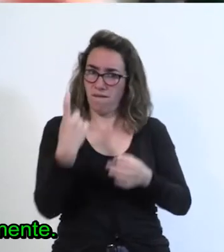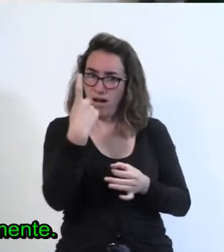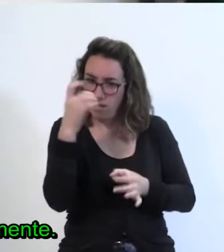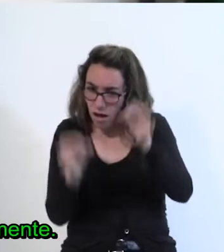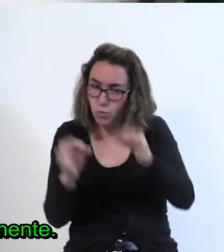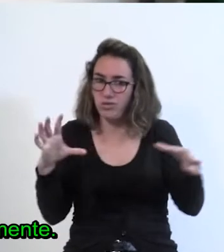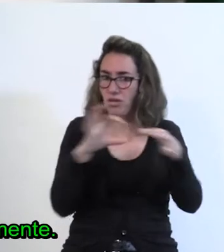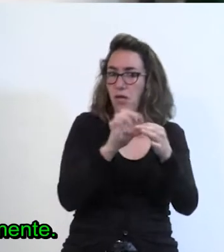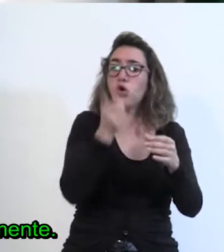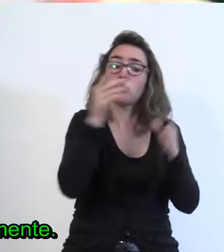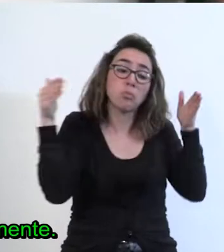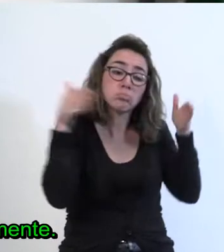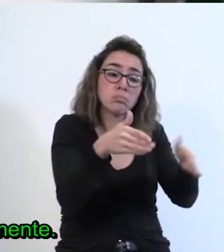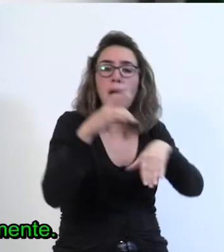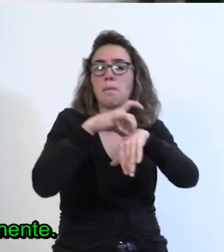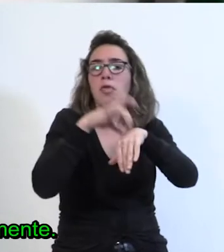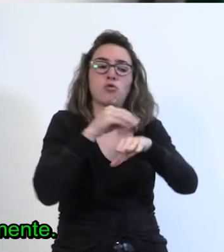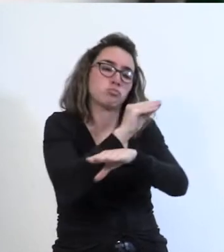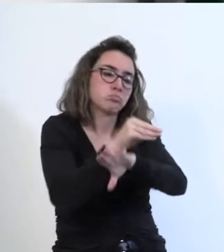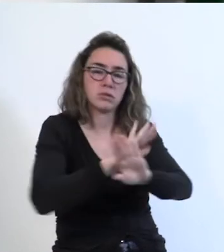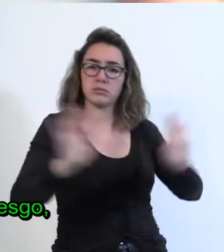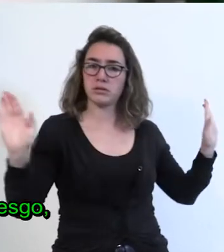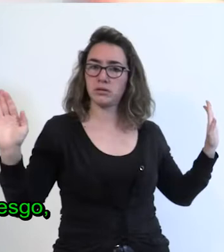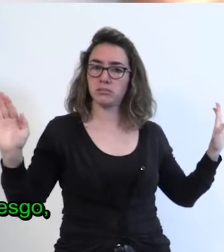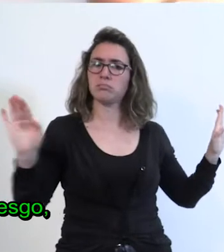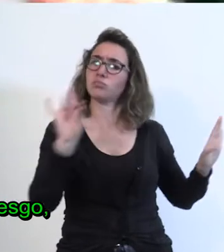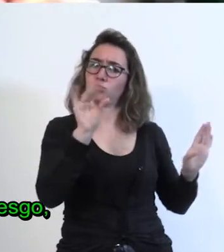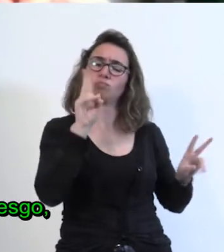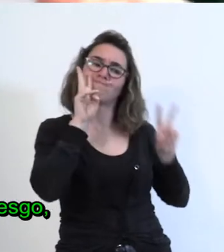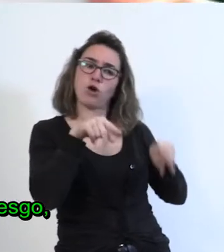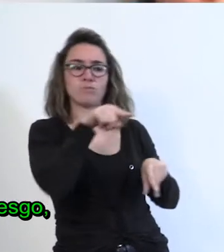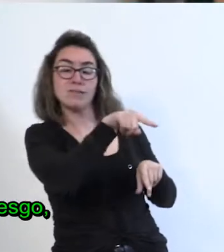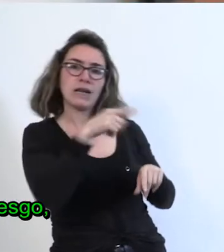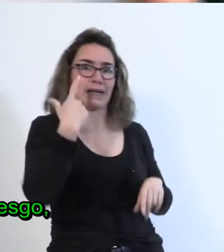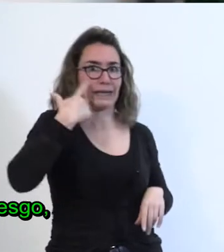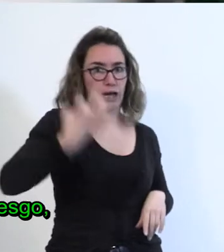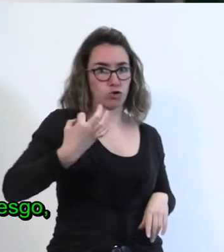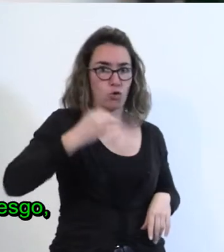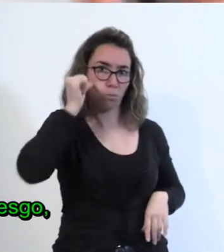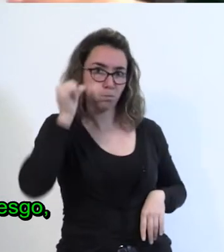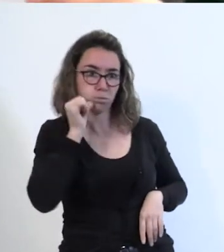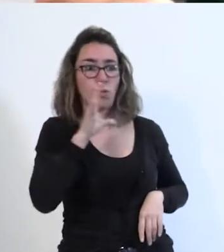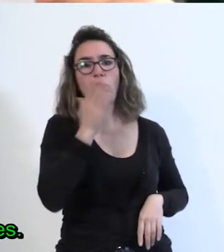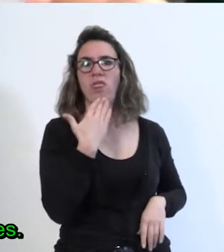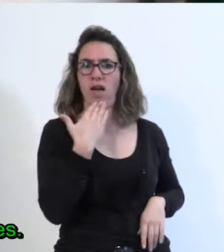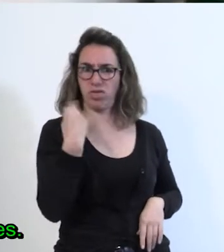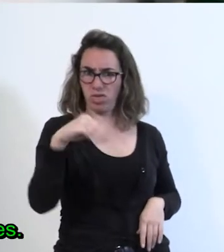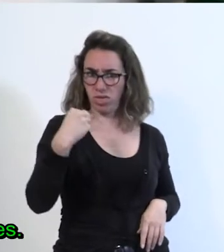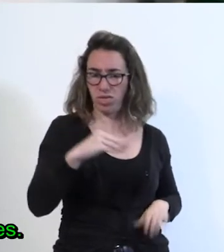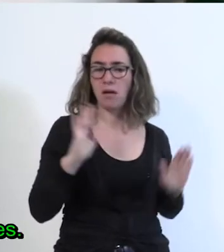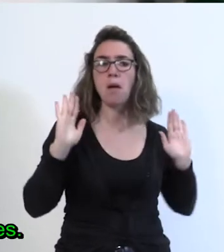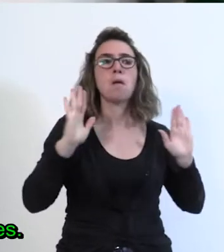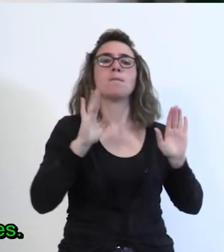simplemente para atenderlas médicamente. Reconocen que son embarazos de riesgo por la edad,